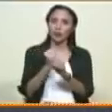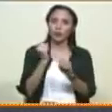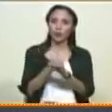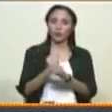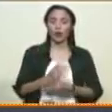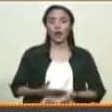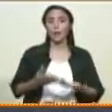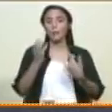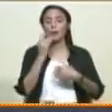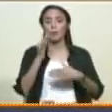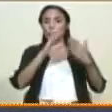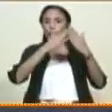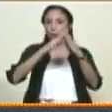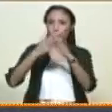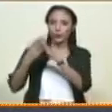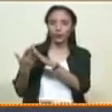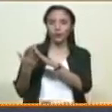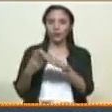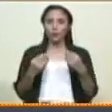de las comunas.